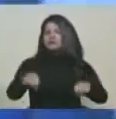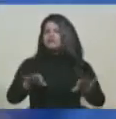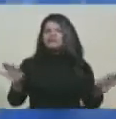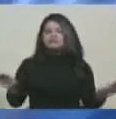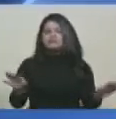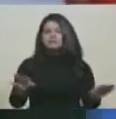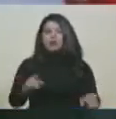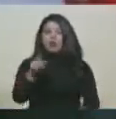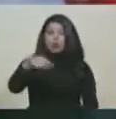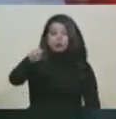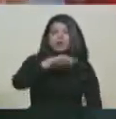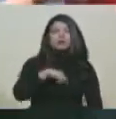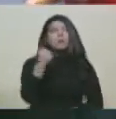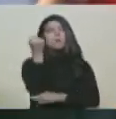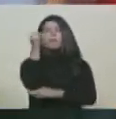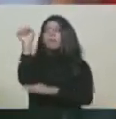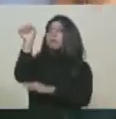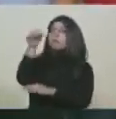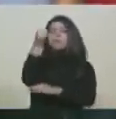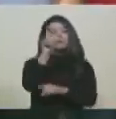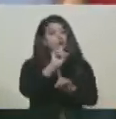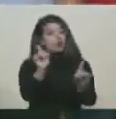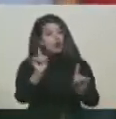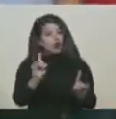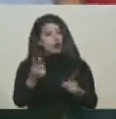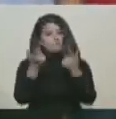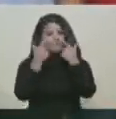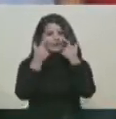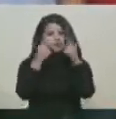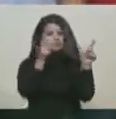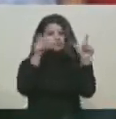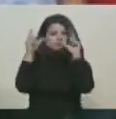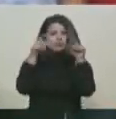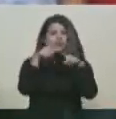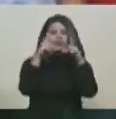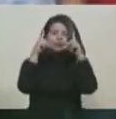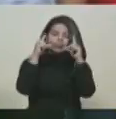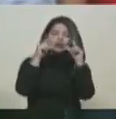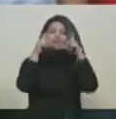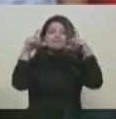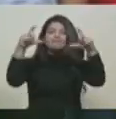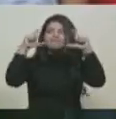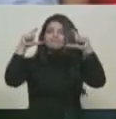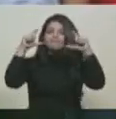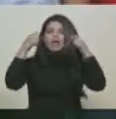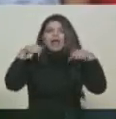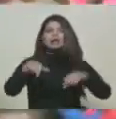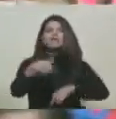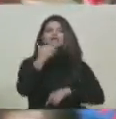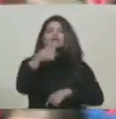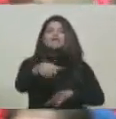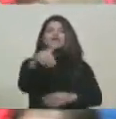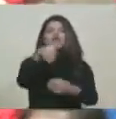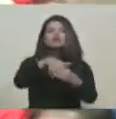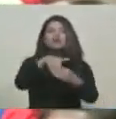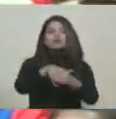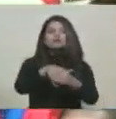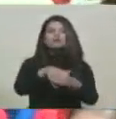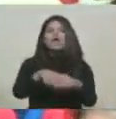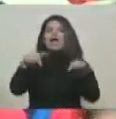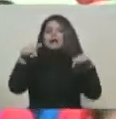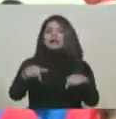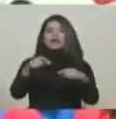Nadie debe descuidarse. Nadie debe descuidarse en estas elecciones. Estas elecciones significan